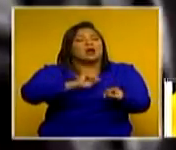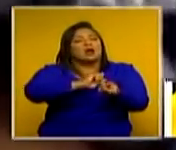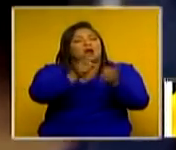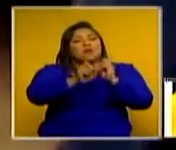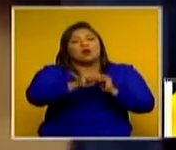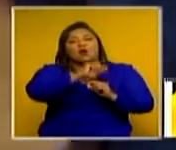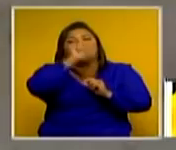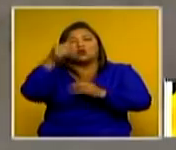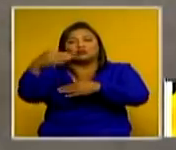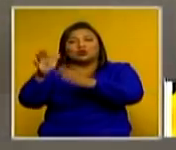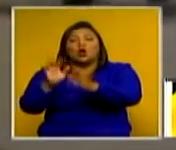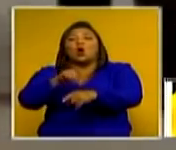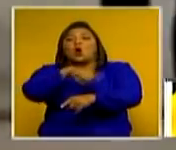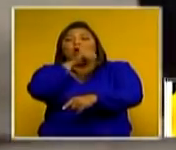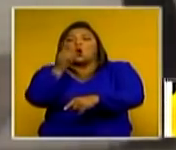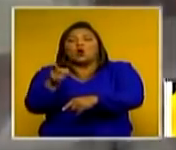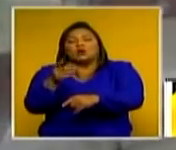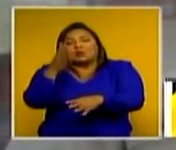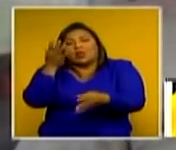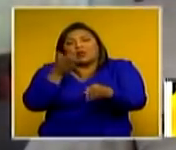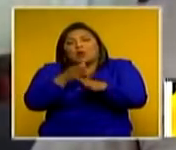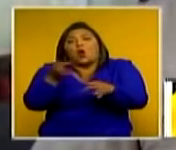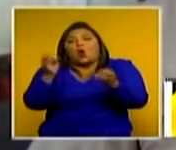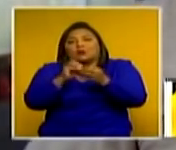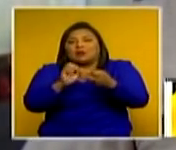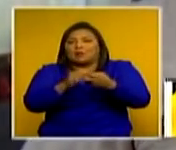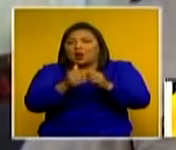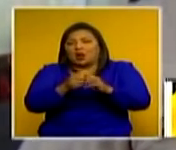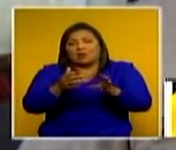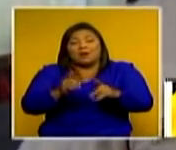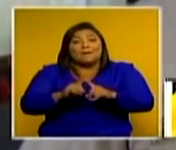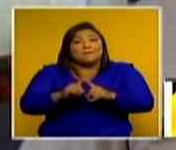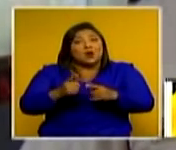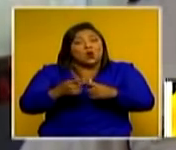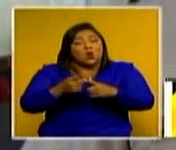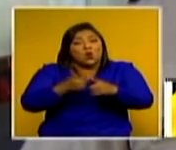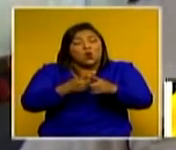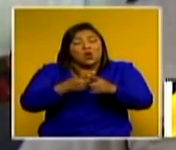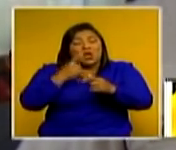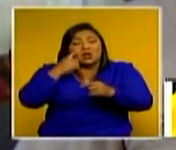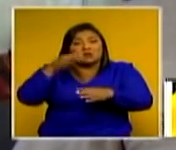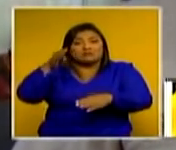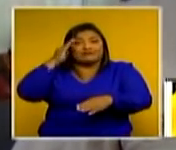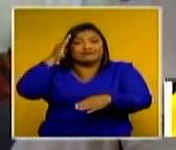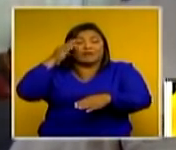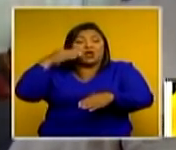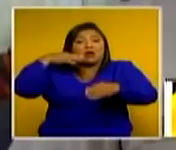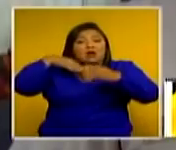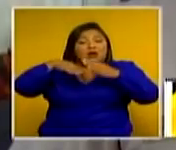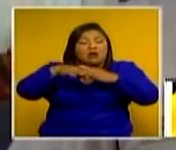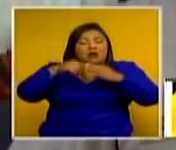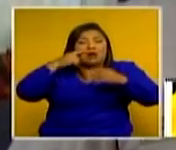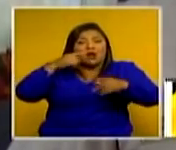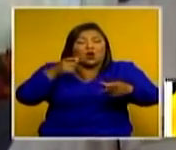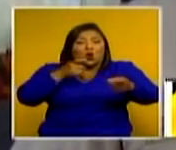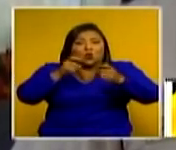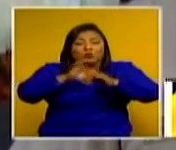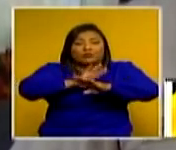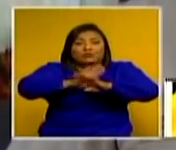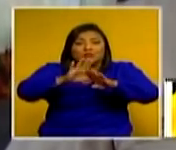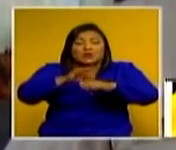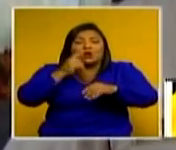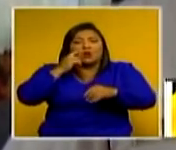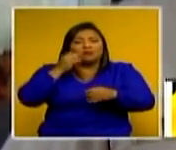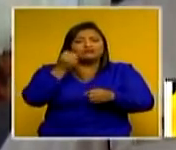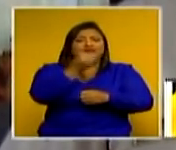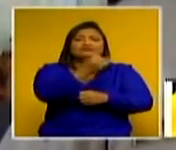para evitar que la situación se repita inmediatamente se reaccionó con las fuerzas del orden en el lugar se mantiene controlado se ha hecho un